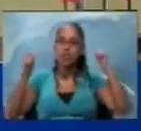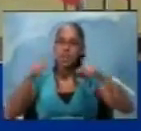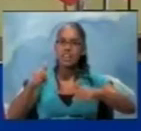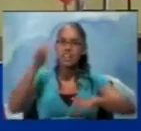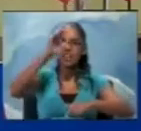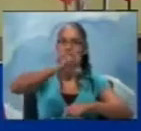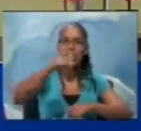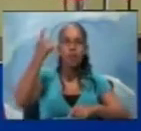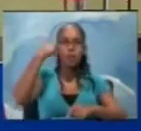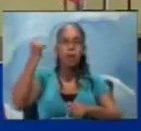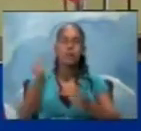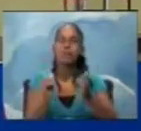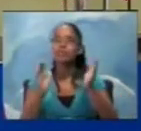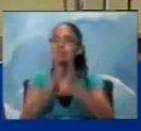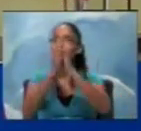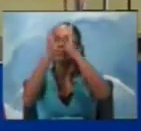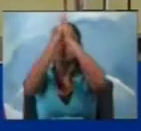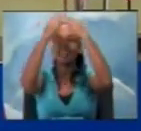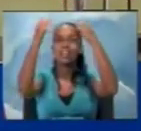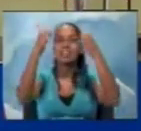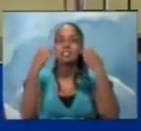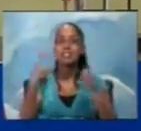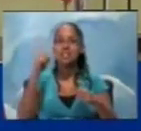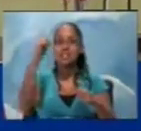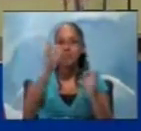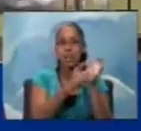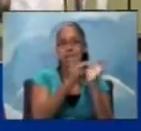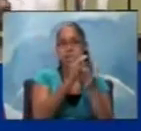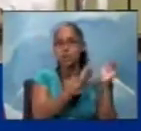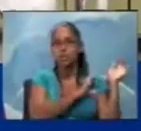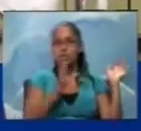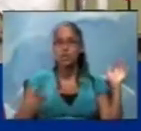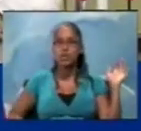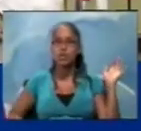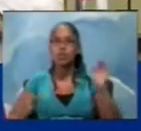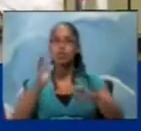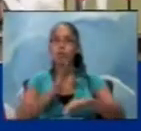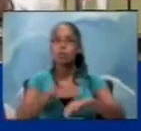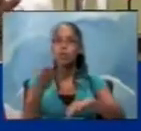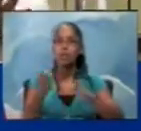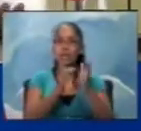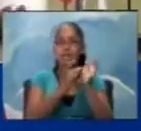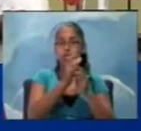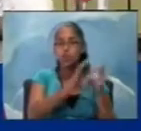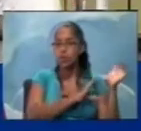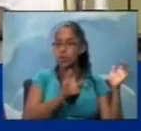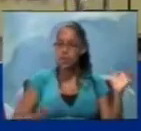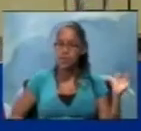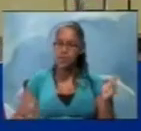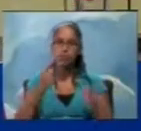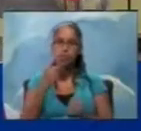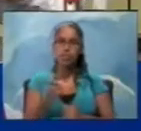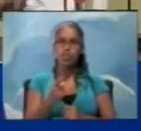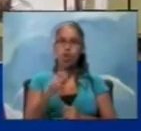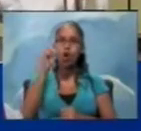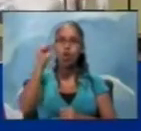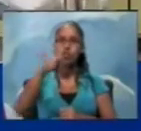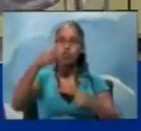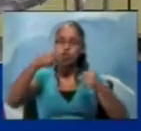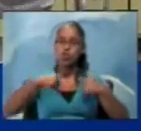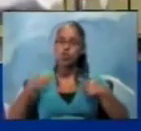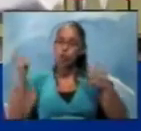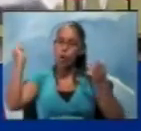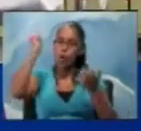estamos para levantar a Jesucristo. Amén. Porque Jesucristo dijo, dígalo conmigo, si yo